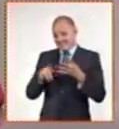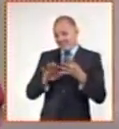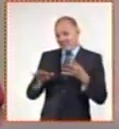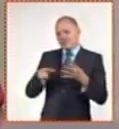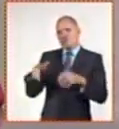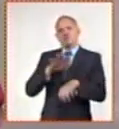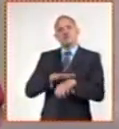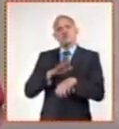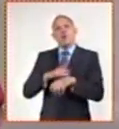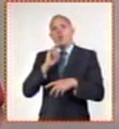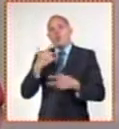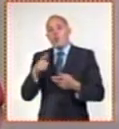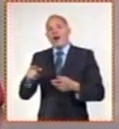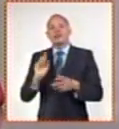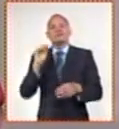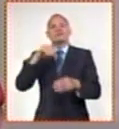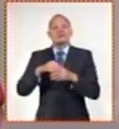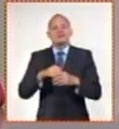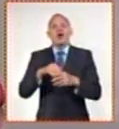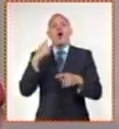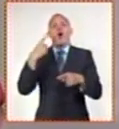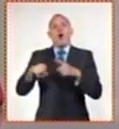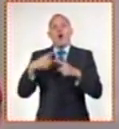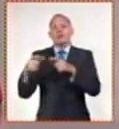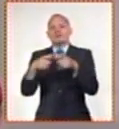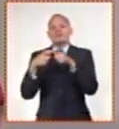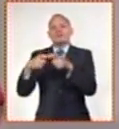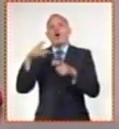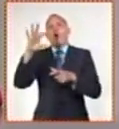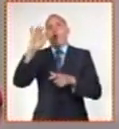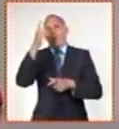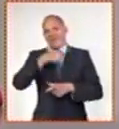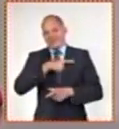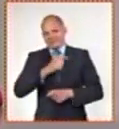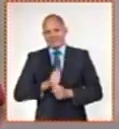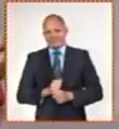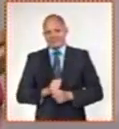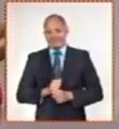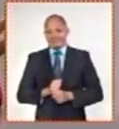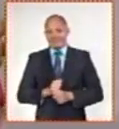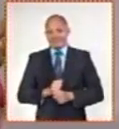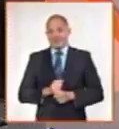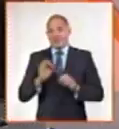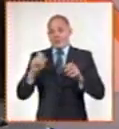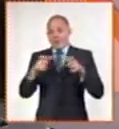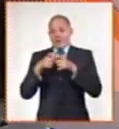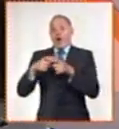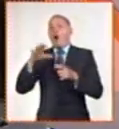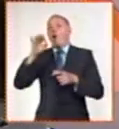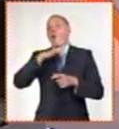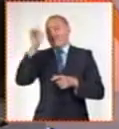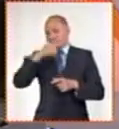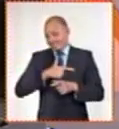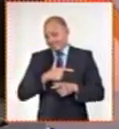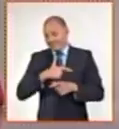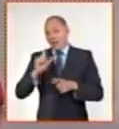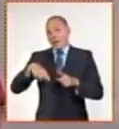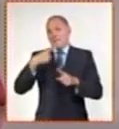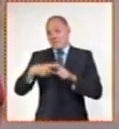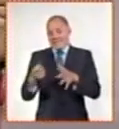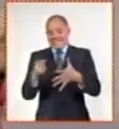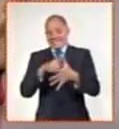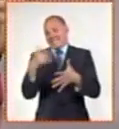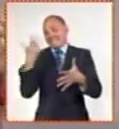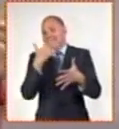Organización de Estados Americanos de la OEA. O sea, son casos, y Dilma Rousseff en Brasil. O sea,